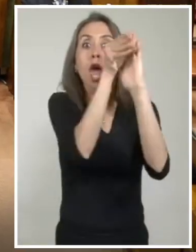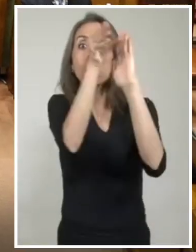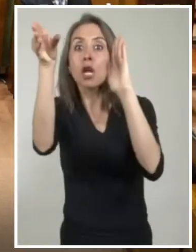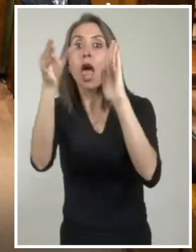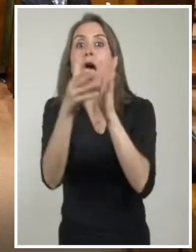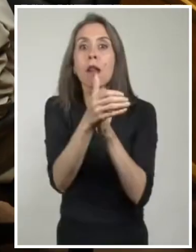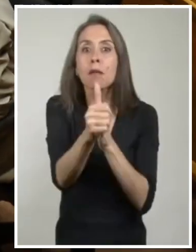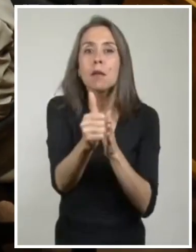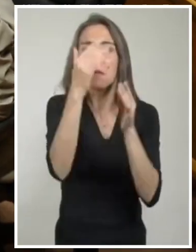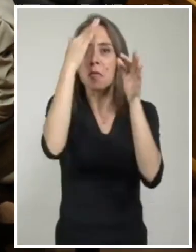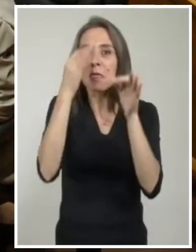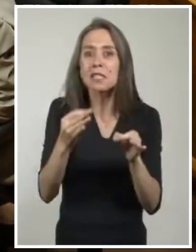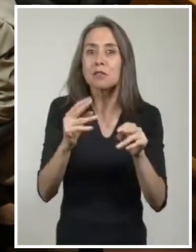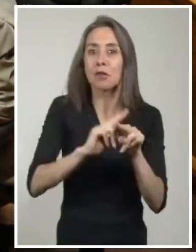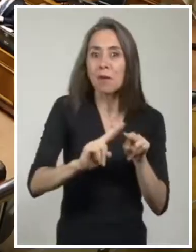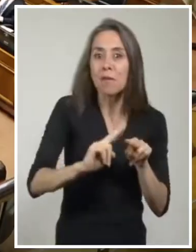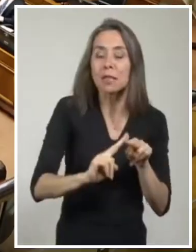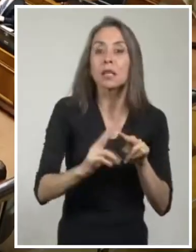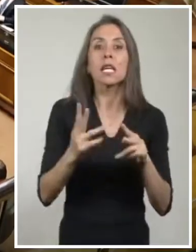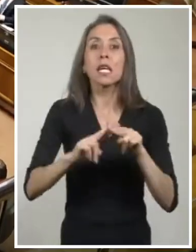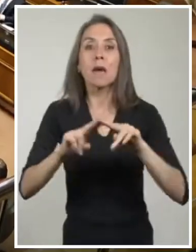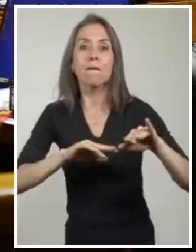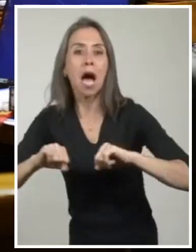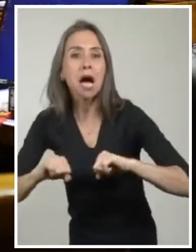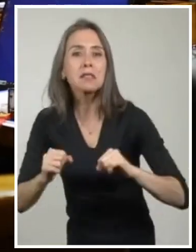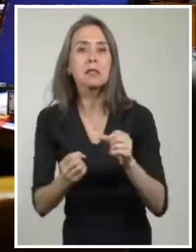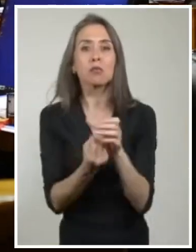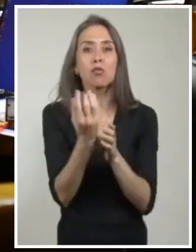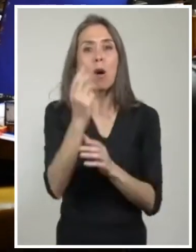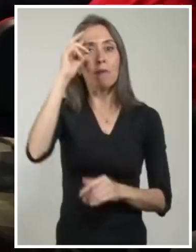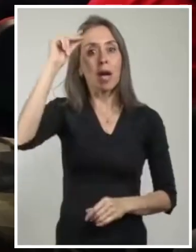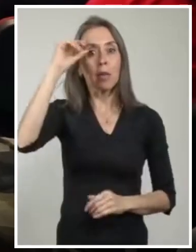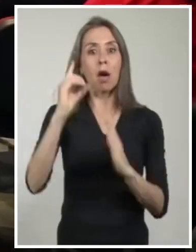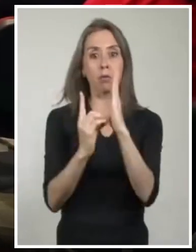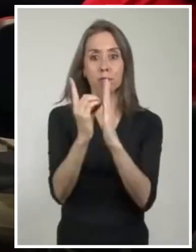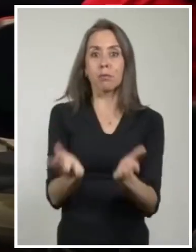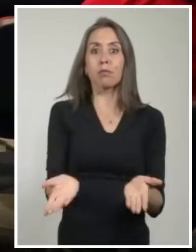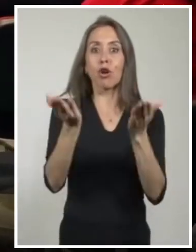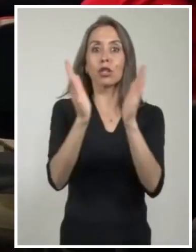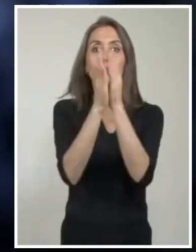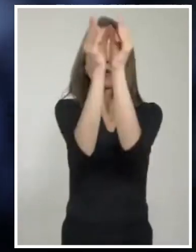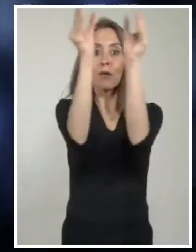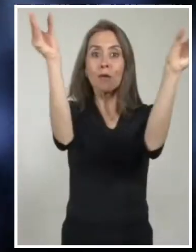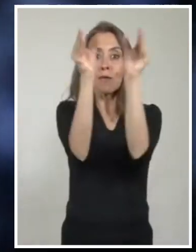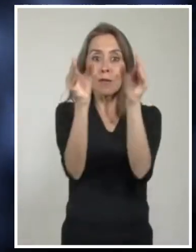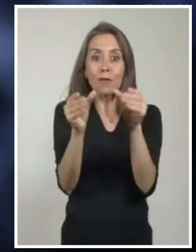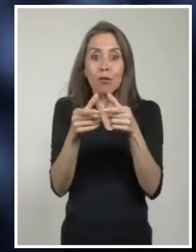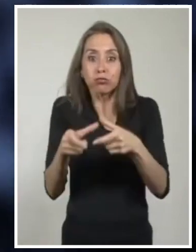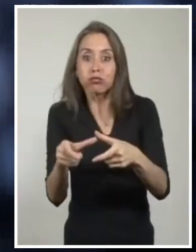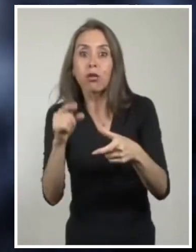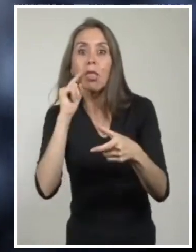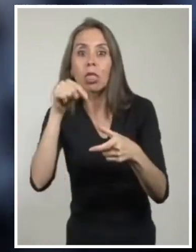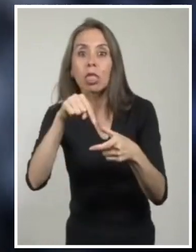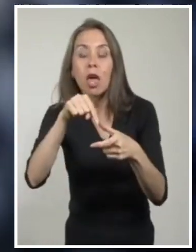tomarse, acciones que van a emprenderse, nuevas ideas, progreso. Contienen conocimiento.